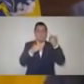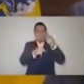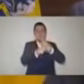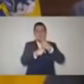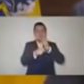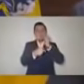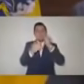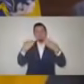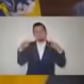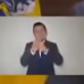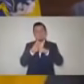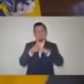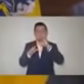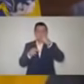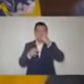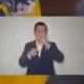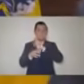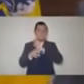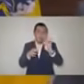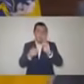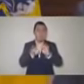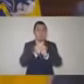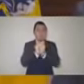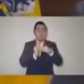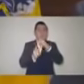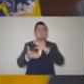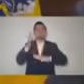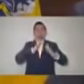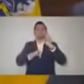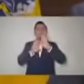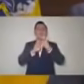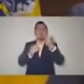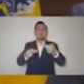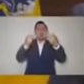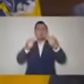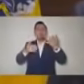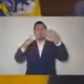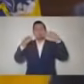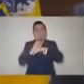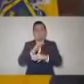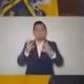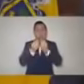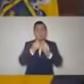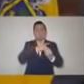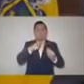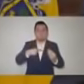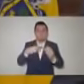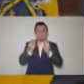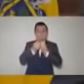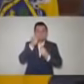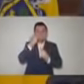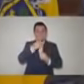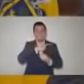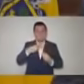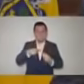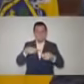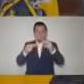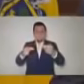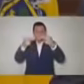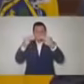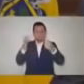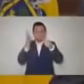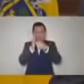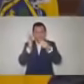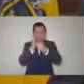primera etapa porque hoy existe un riesgo real de colapsar nuestras economías y eso también puede costar vidas por eso justamente rediseñamos